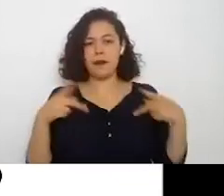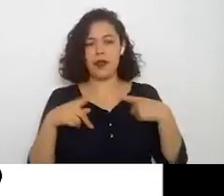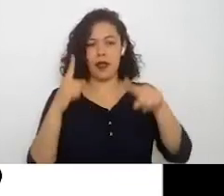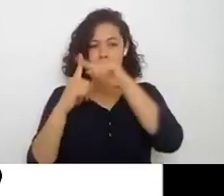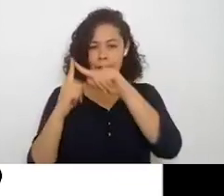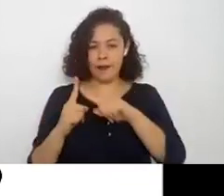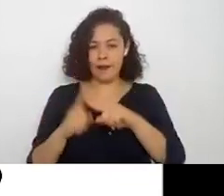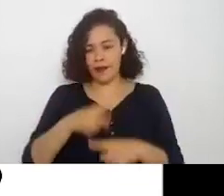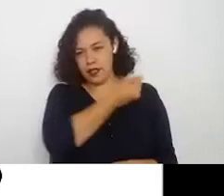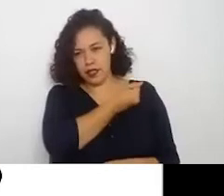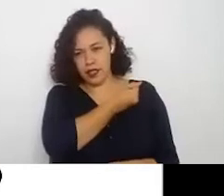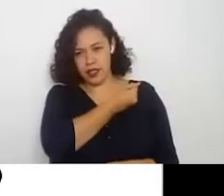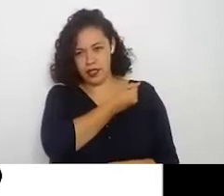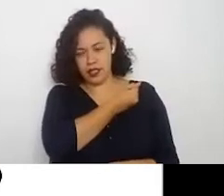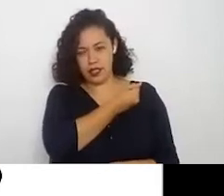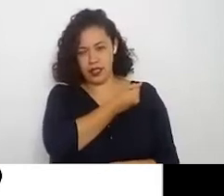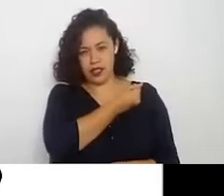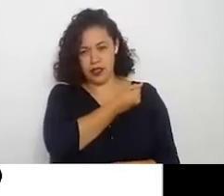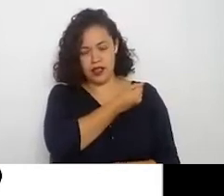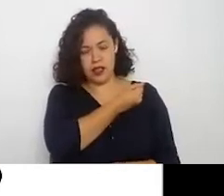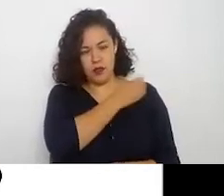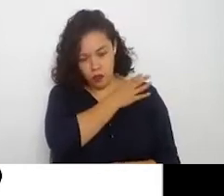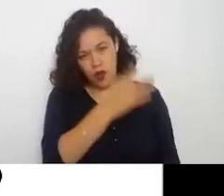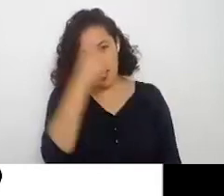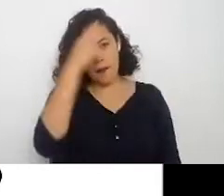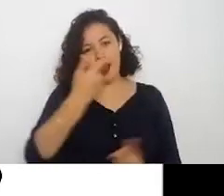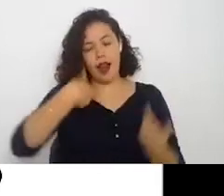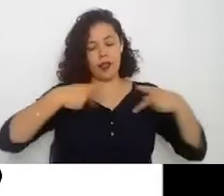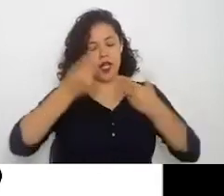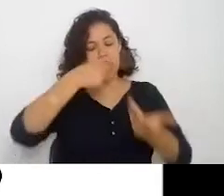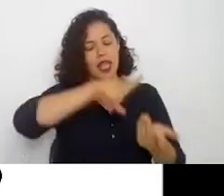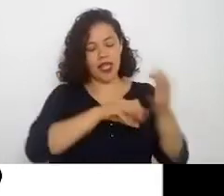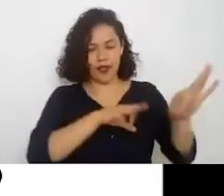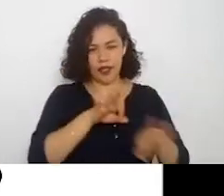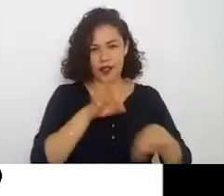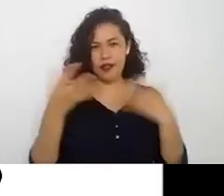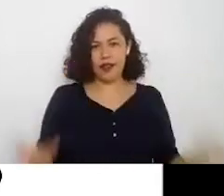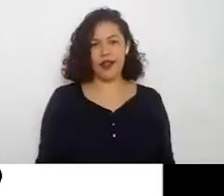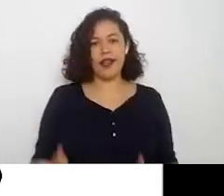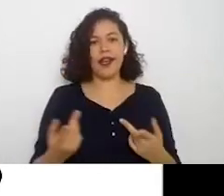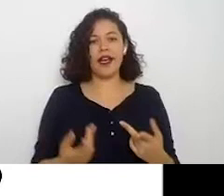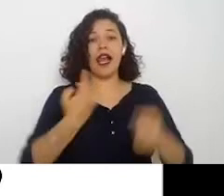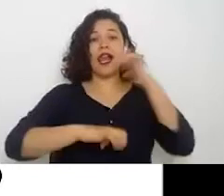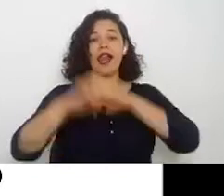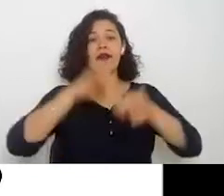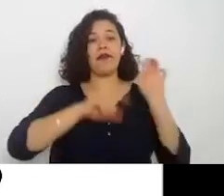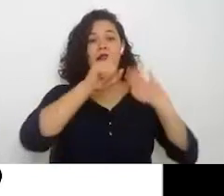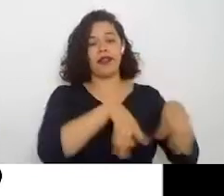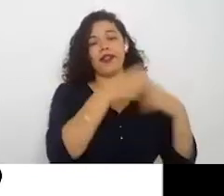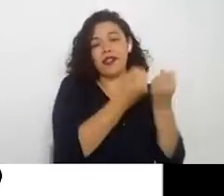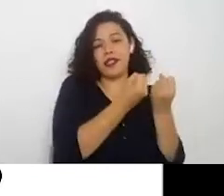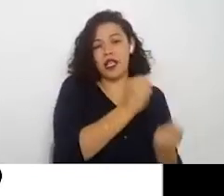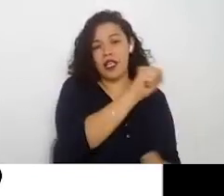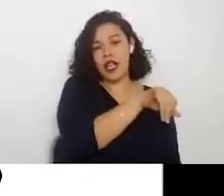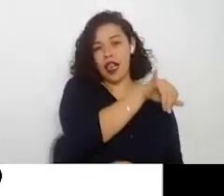sanas al equipo de la operación de la organización. La alta de la empresa en el seguro social, pues es una gestión de